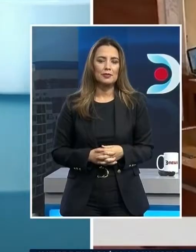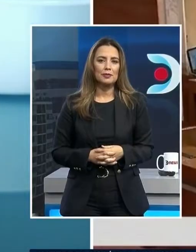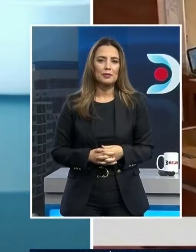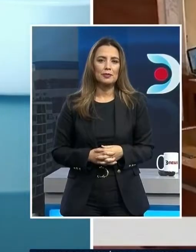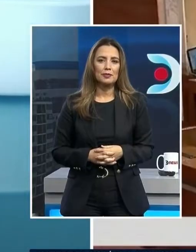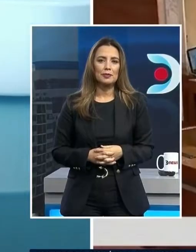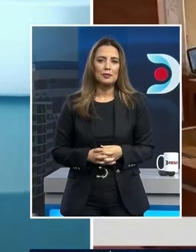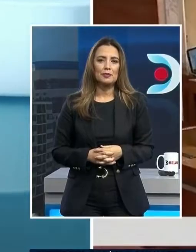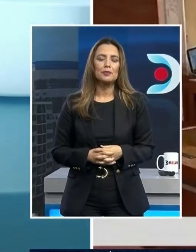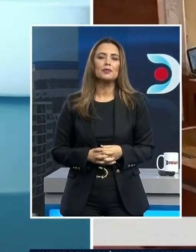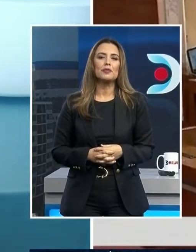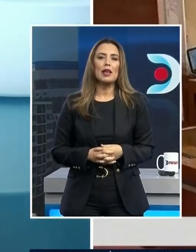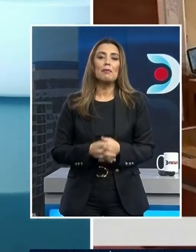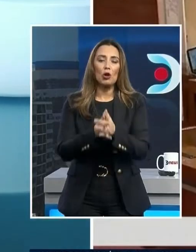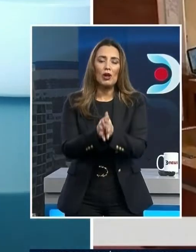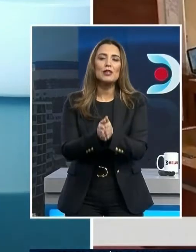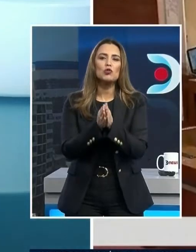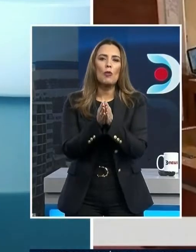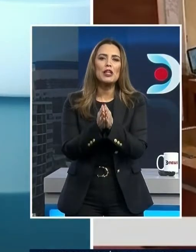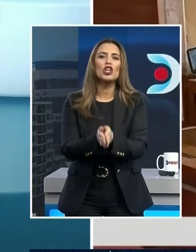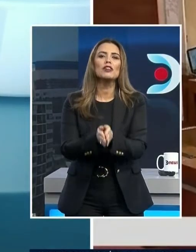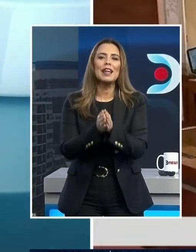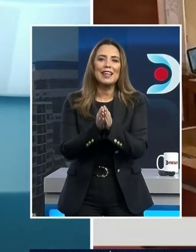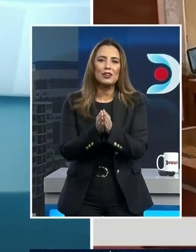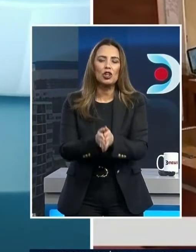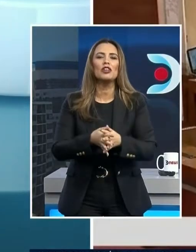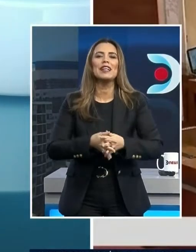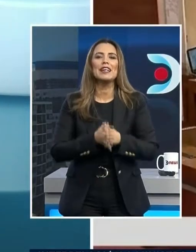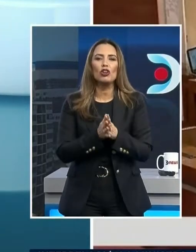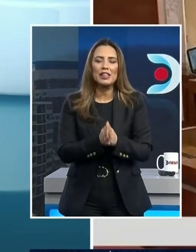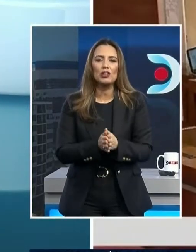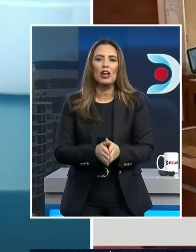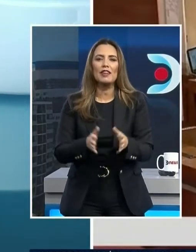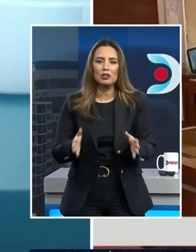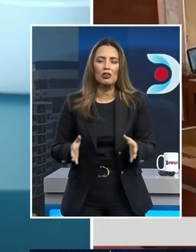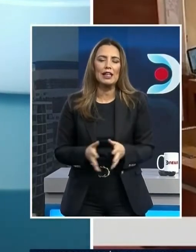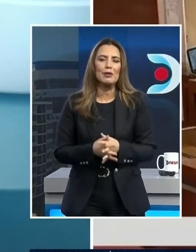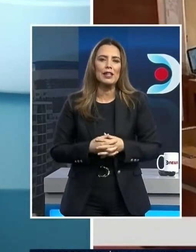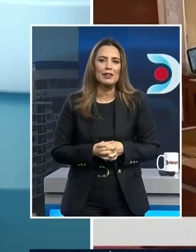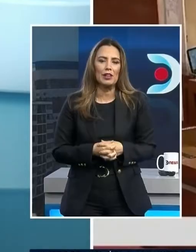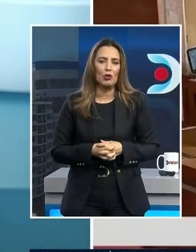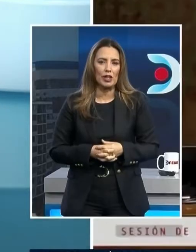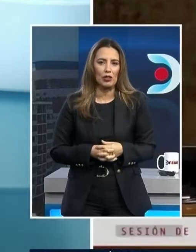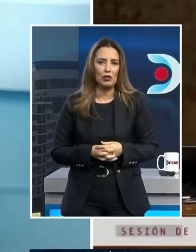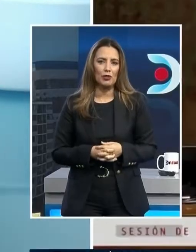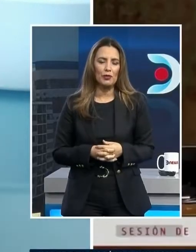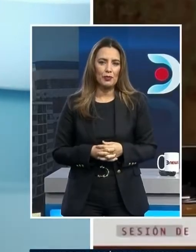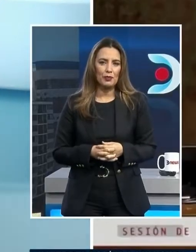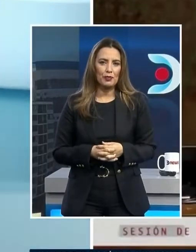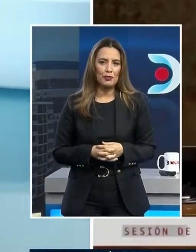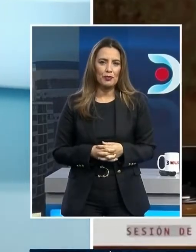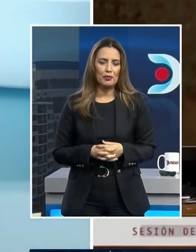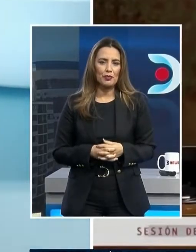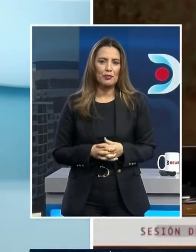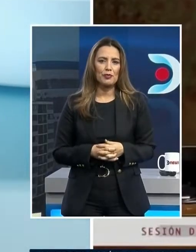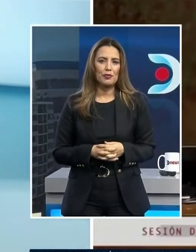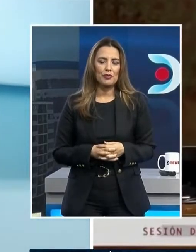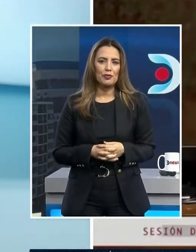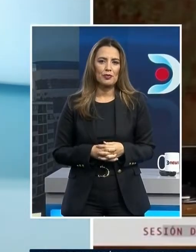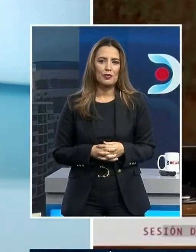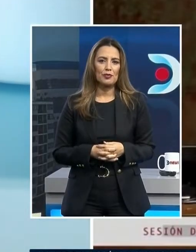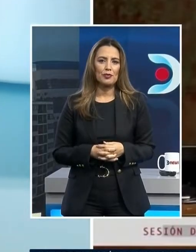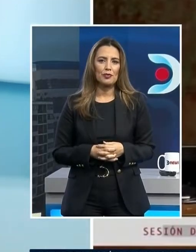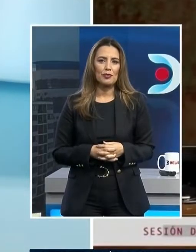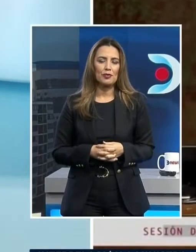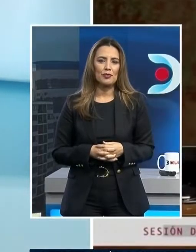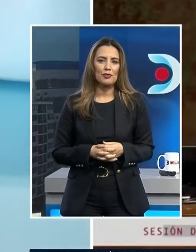Depende cómo ella responda en este momento la interpelación. ¿Pero cuál es su opinión de la gestión de Carolina Toá dentro del gabinete del gobierno? Yo creo que la ministra